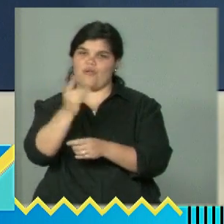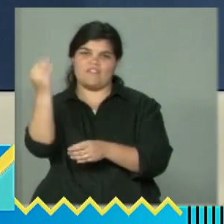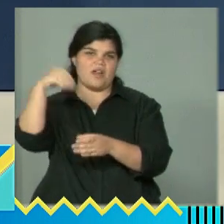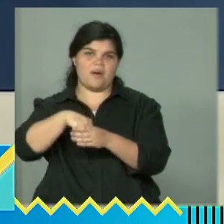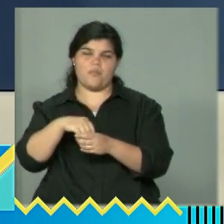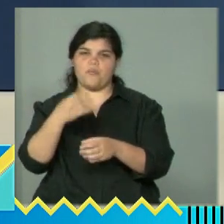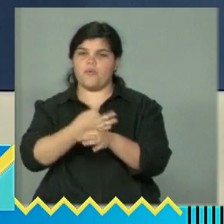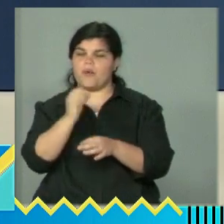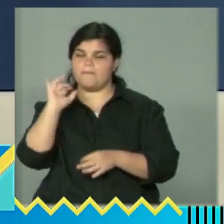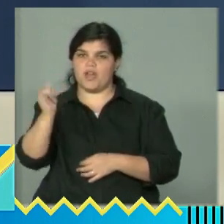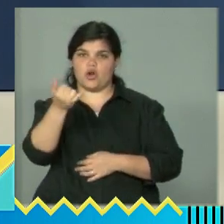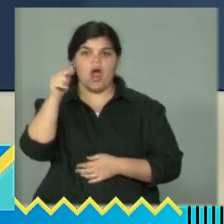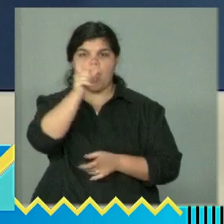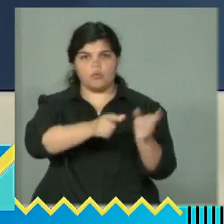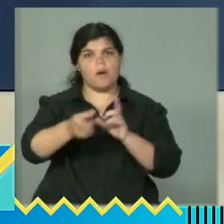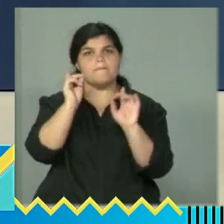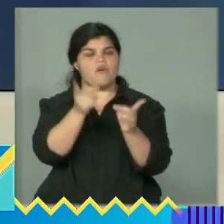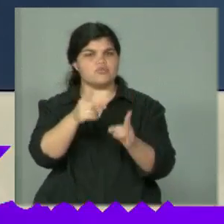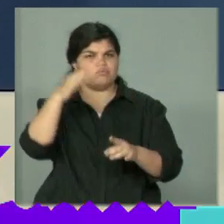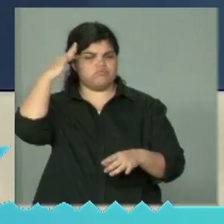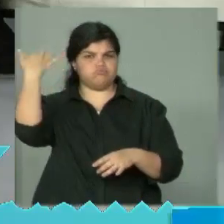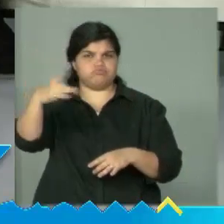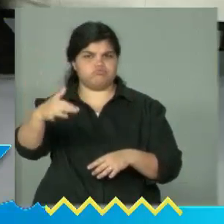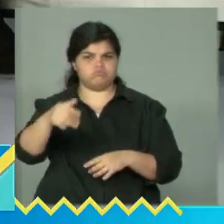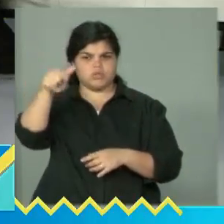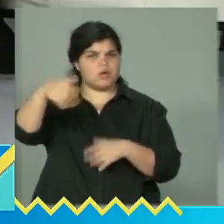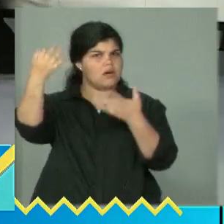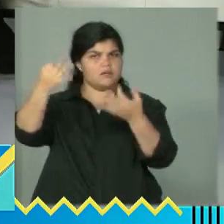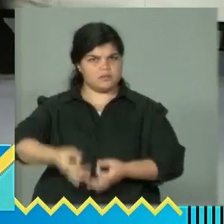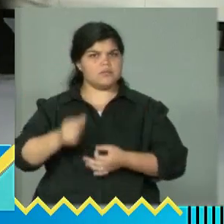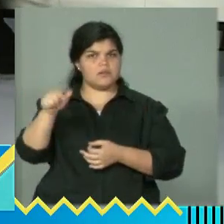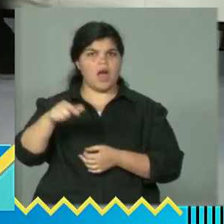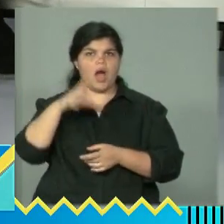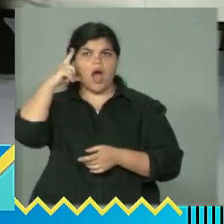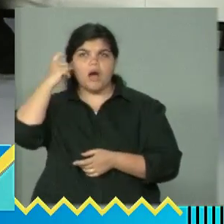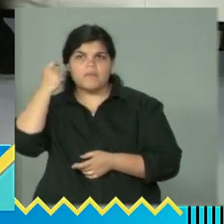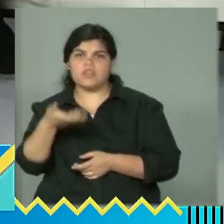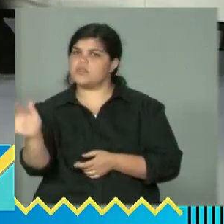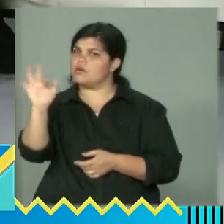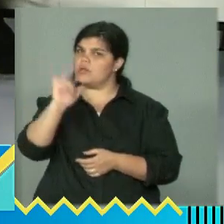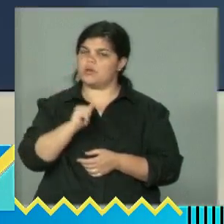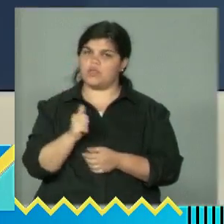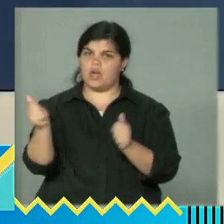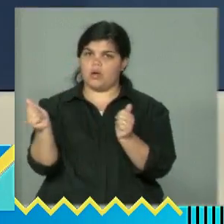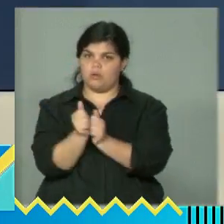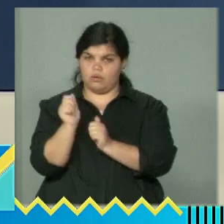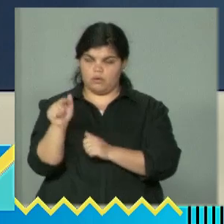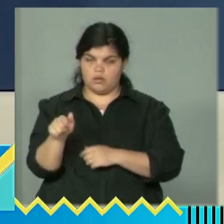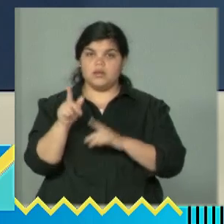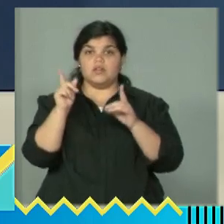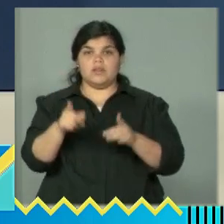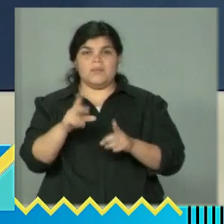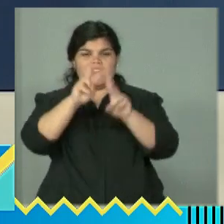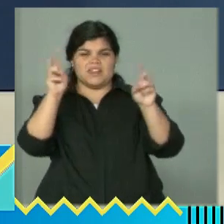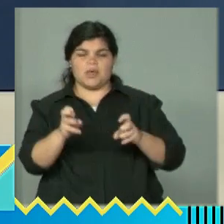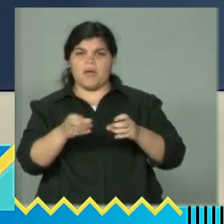Hay muchos profesores que saben muchísimo, que son muy cultos, aprendemos muchísimo día a día. Y a nivel de